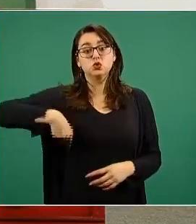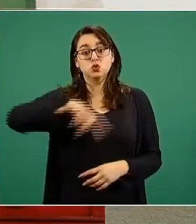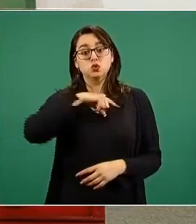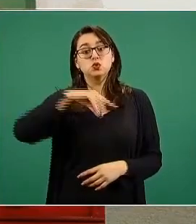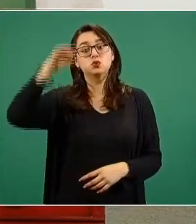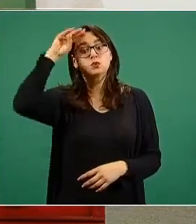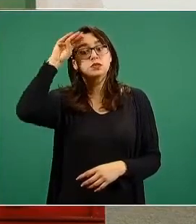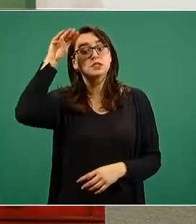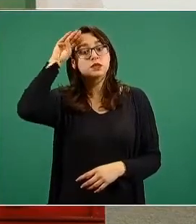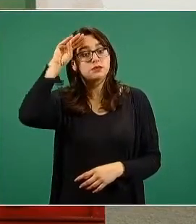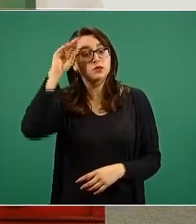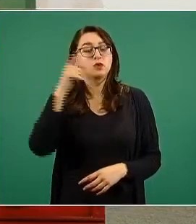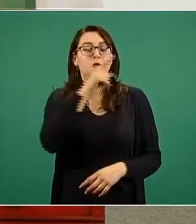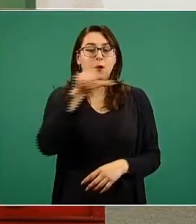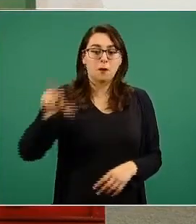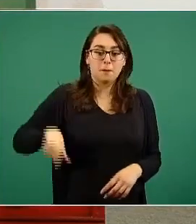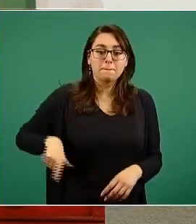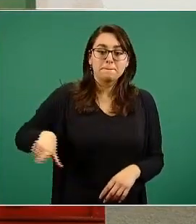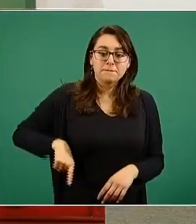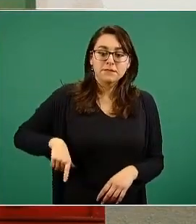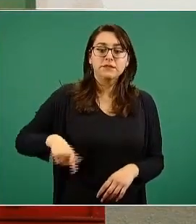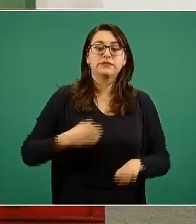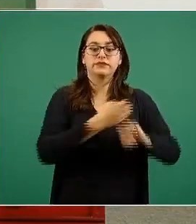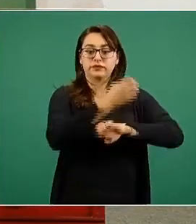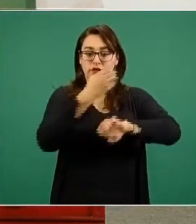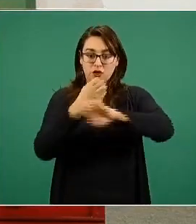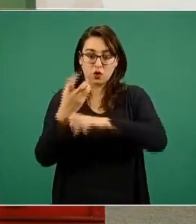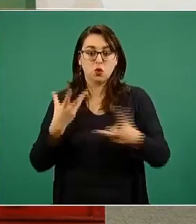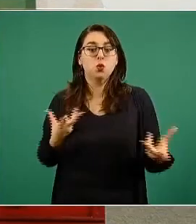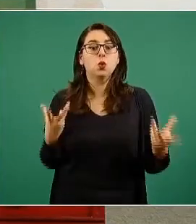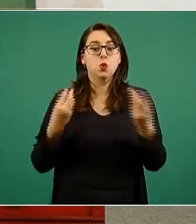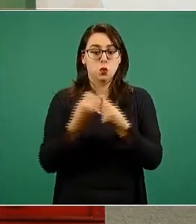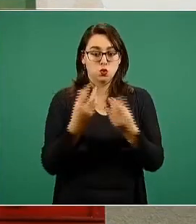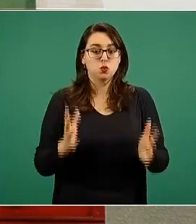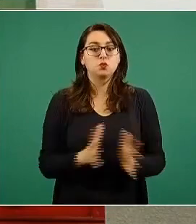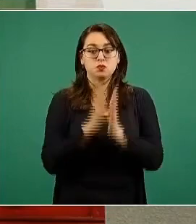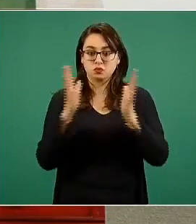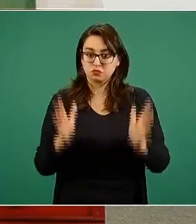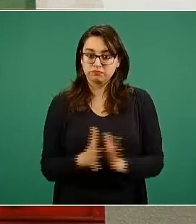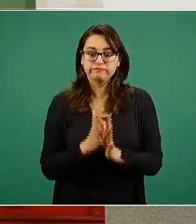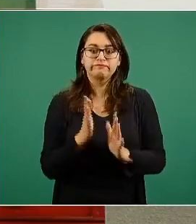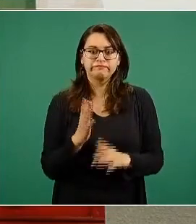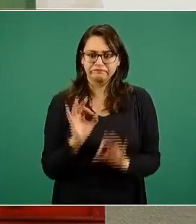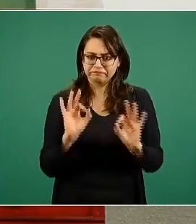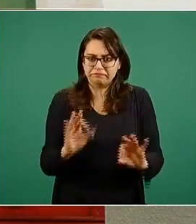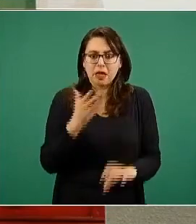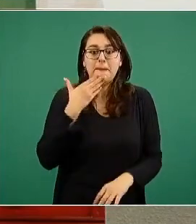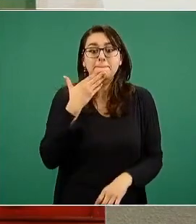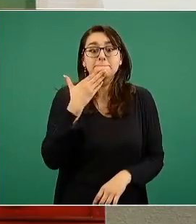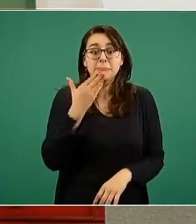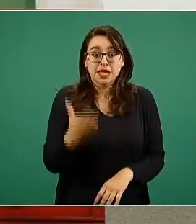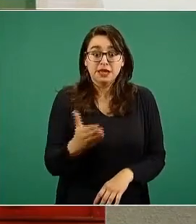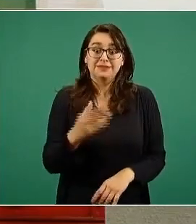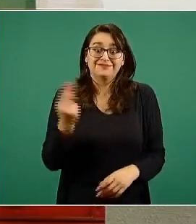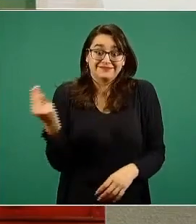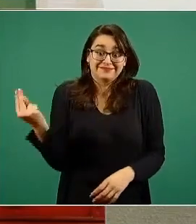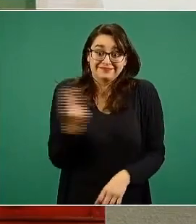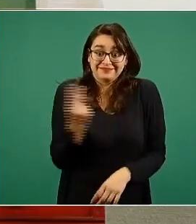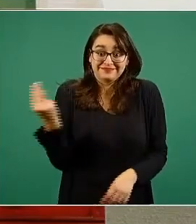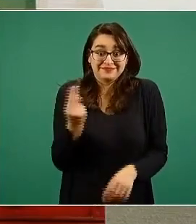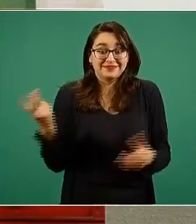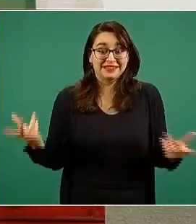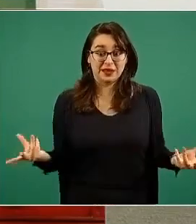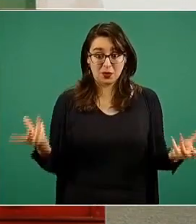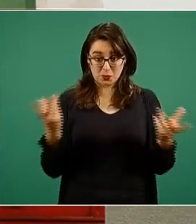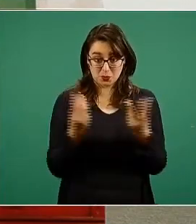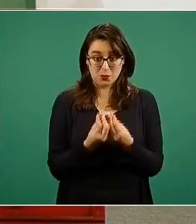los gobiernos estatales participen con nosotros. No solo lo vemos con buenos ojos, sino es una necesidad, porque como lo hemos dicho